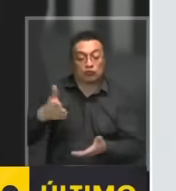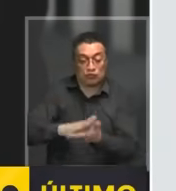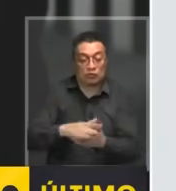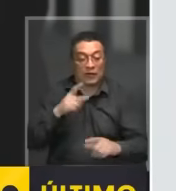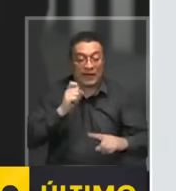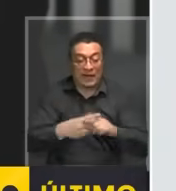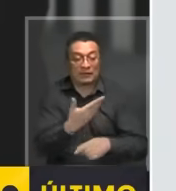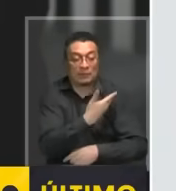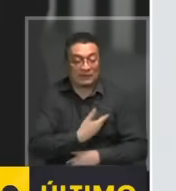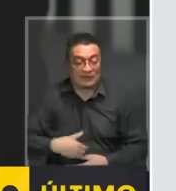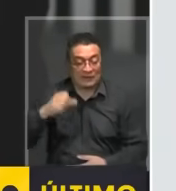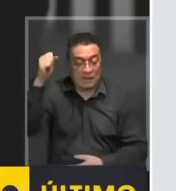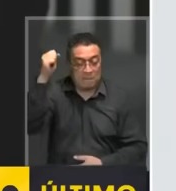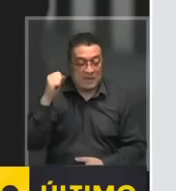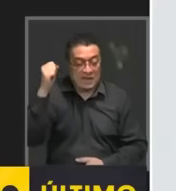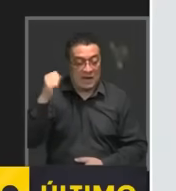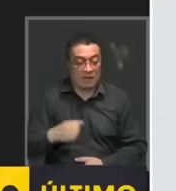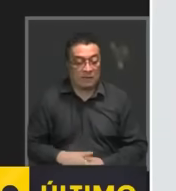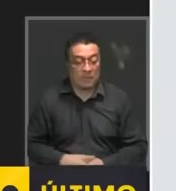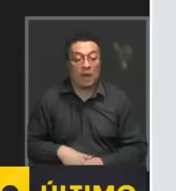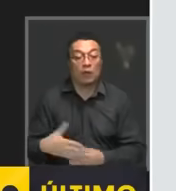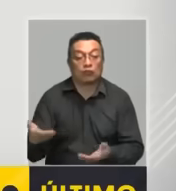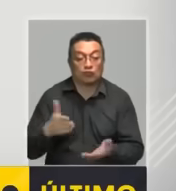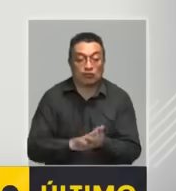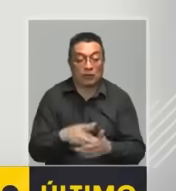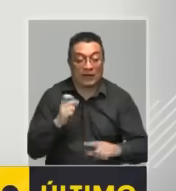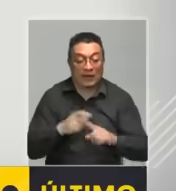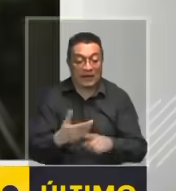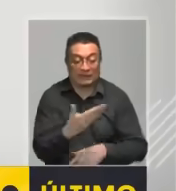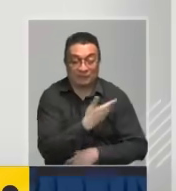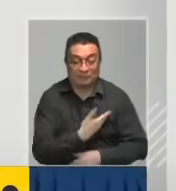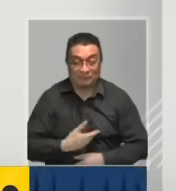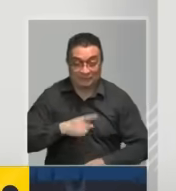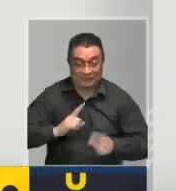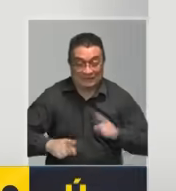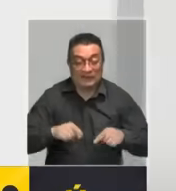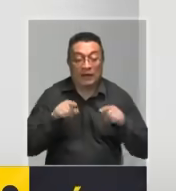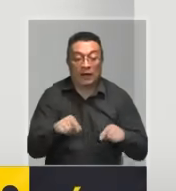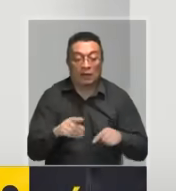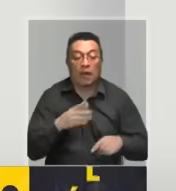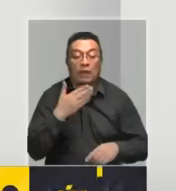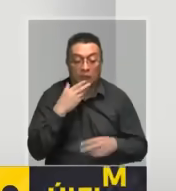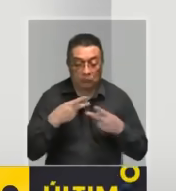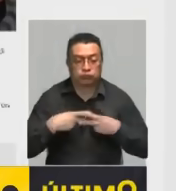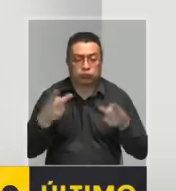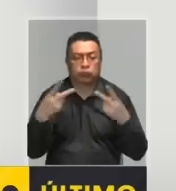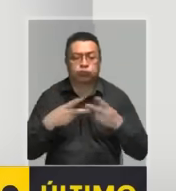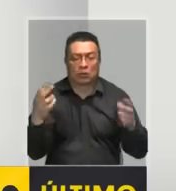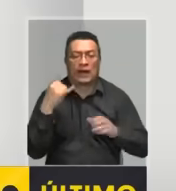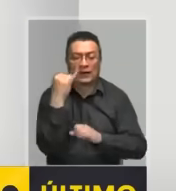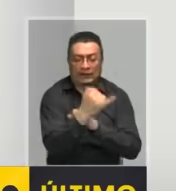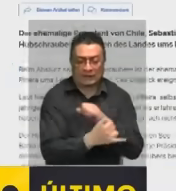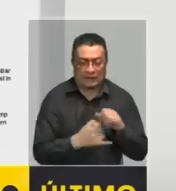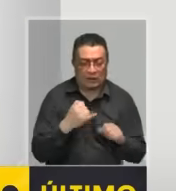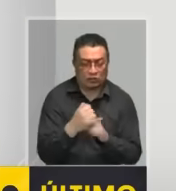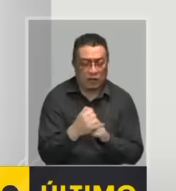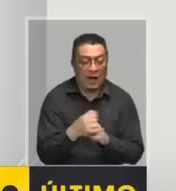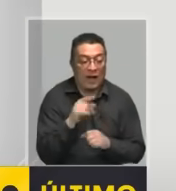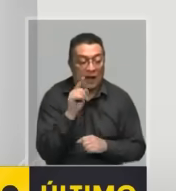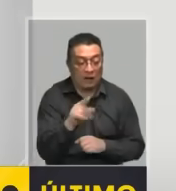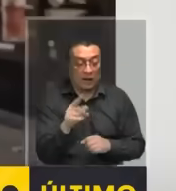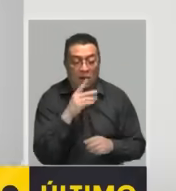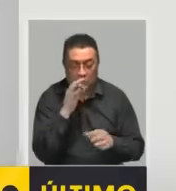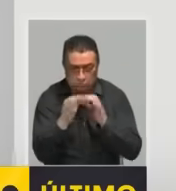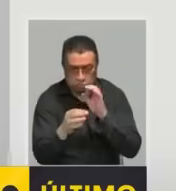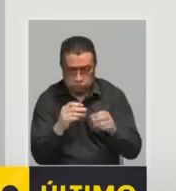expresidente Sebastián Piñera. La muerte del exmandatario chileno también fue parte de la cobertura de medios internacionales, quienes destacaron